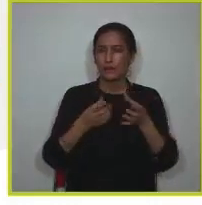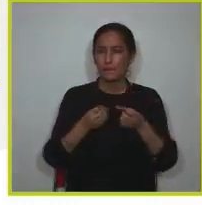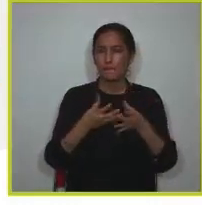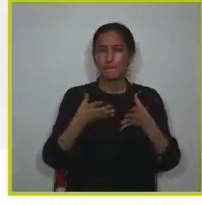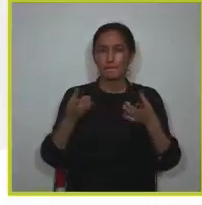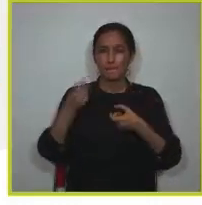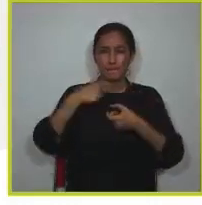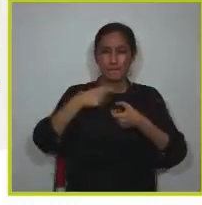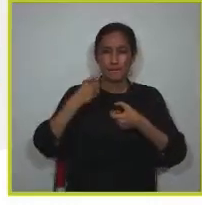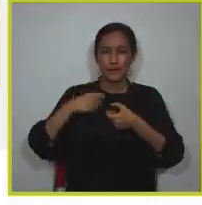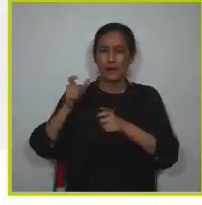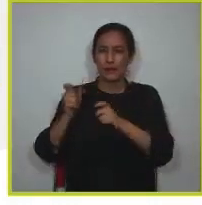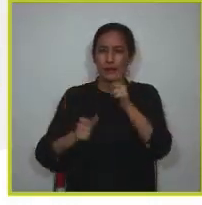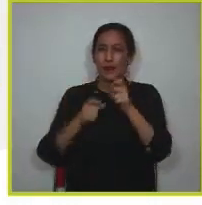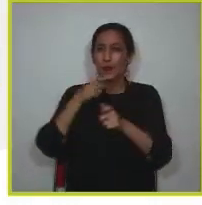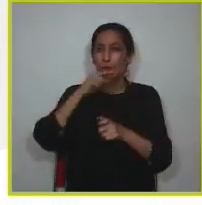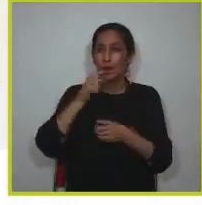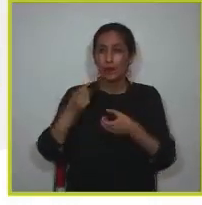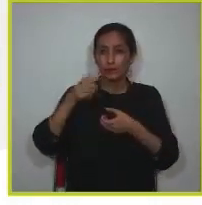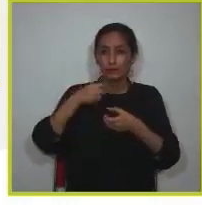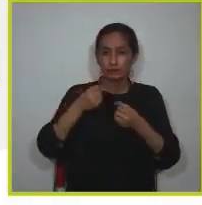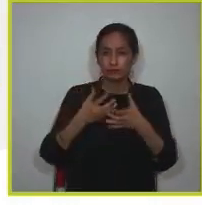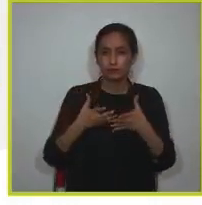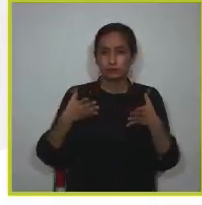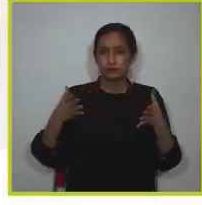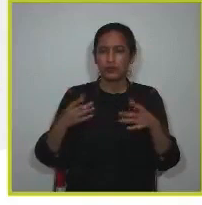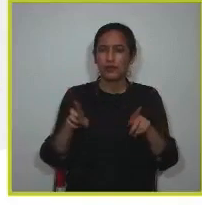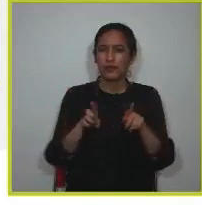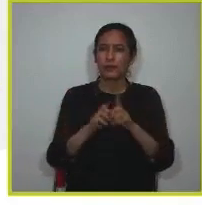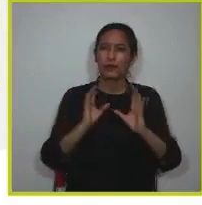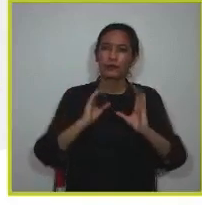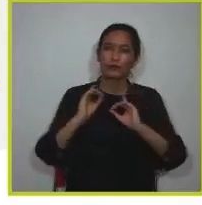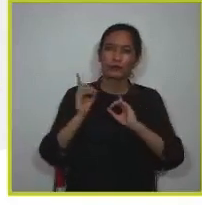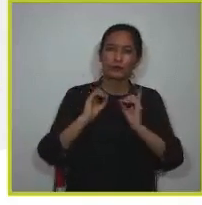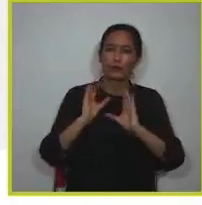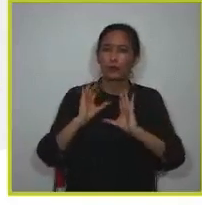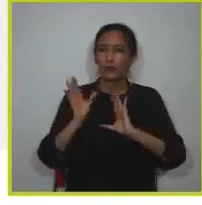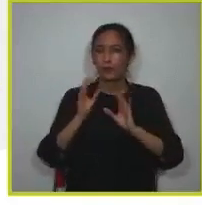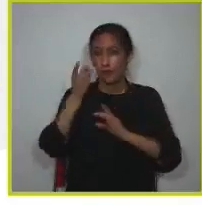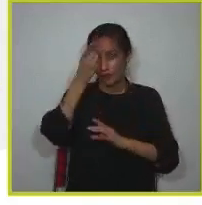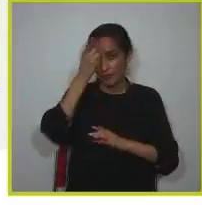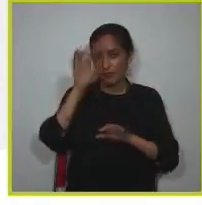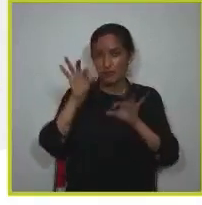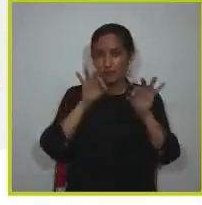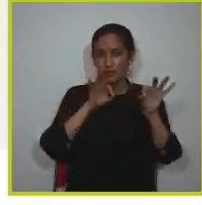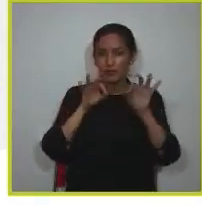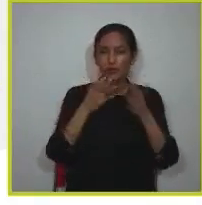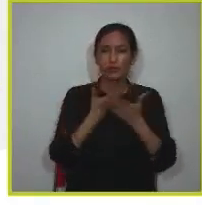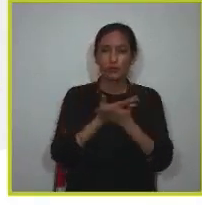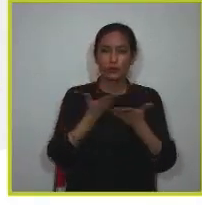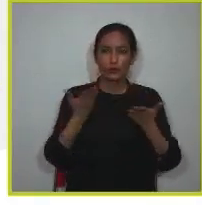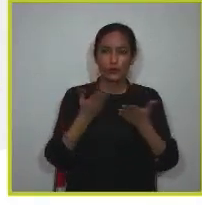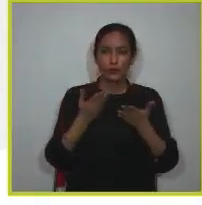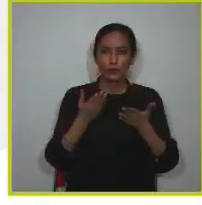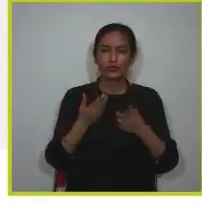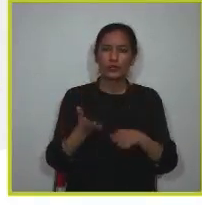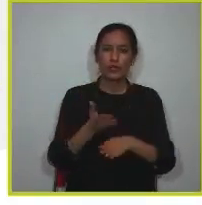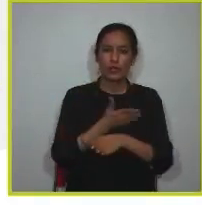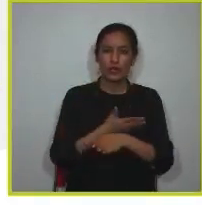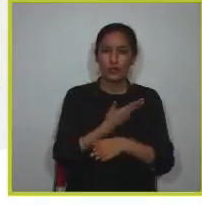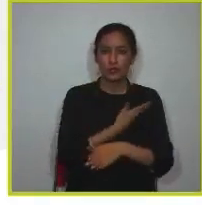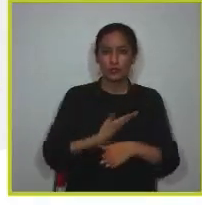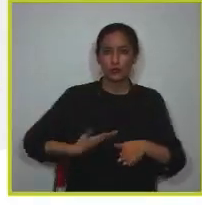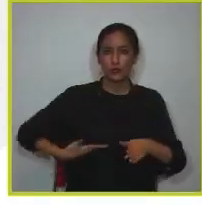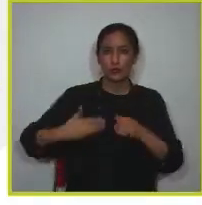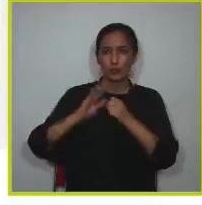participación ciudadana de las mujeres en los espacios de diálogo y tomas de decisiones donde según la defensoría del